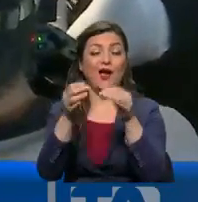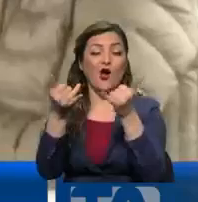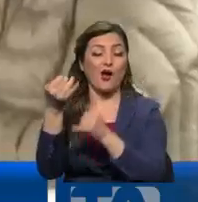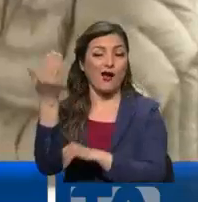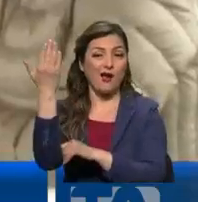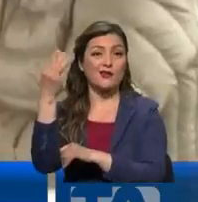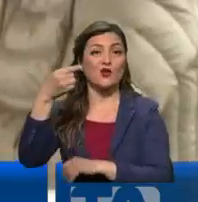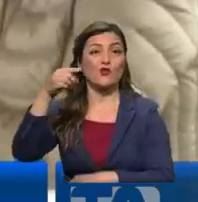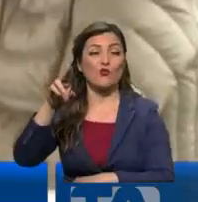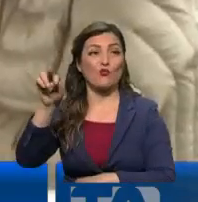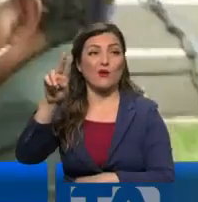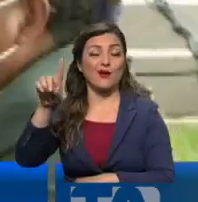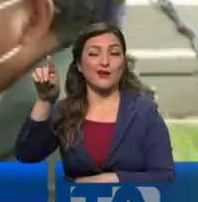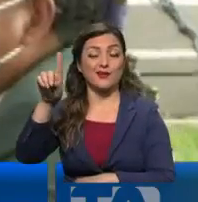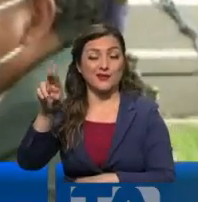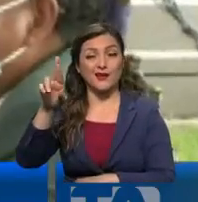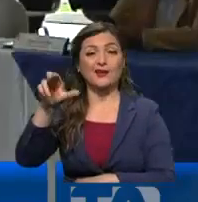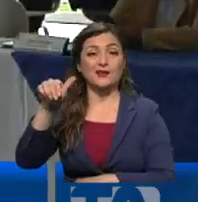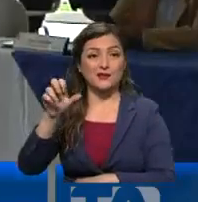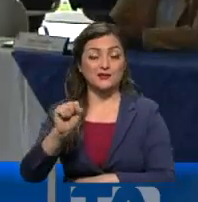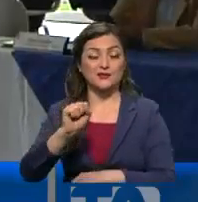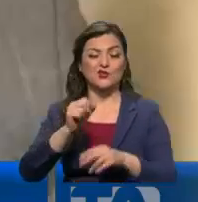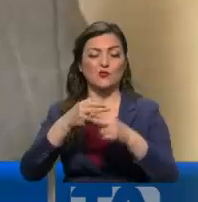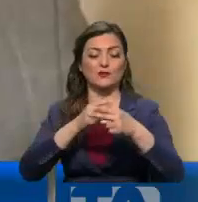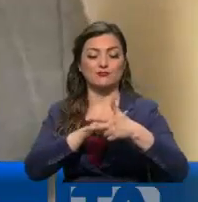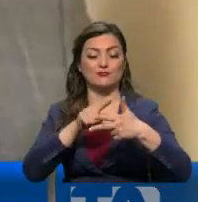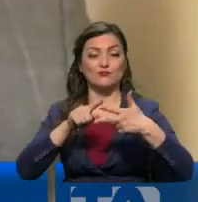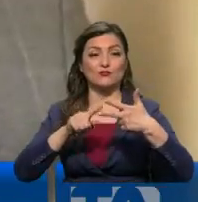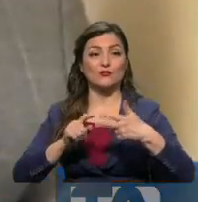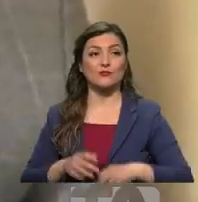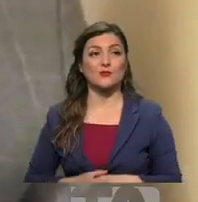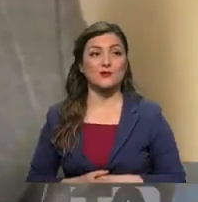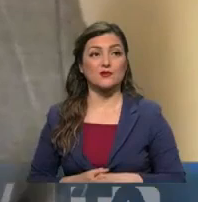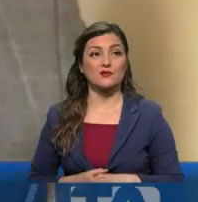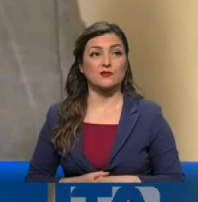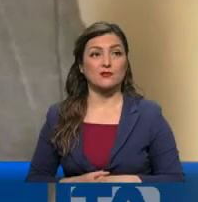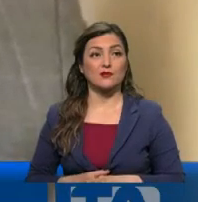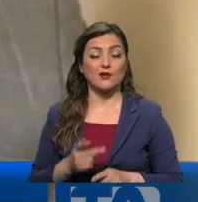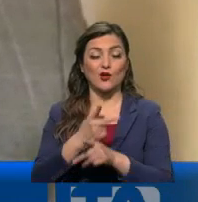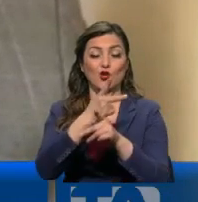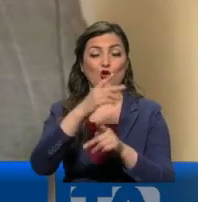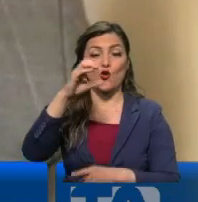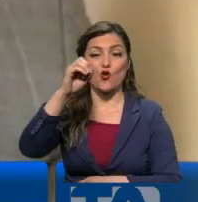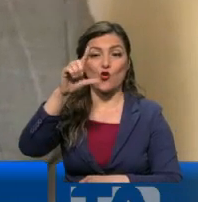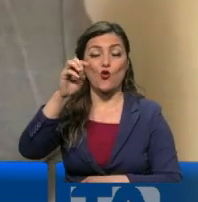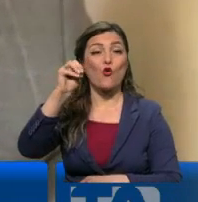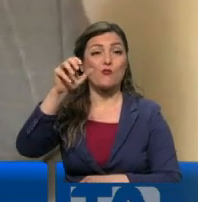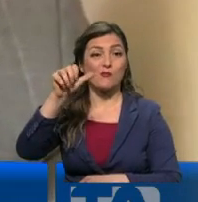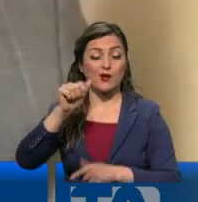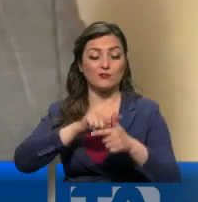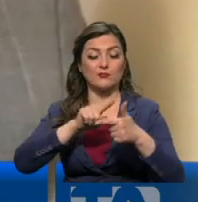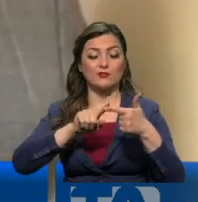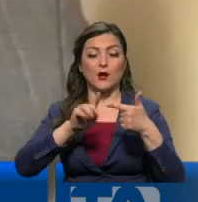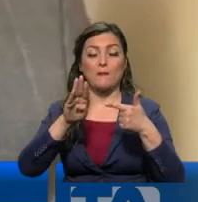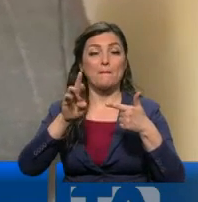alcalde Guarderas, y ya suenan al menos tres nombres. La candidatura de la concejala Luzelora Coloma, de la concejala